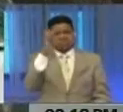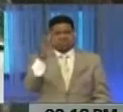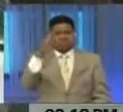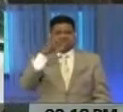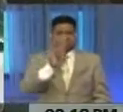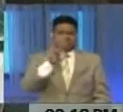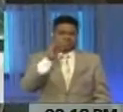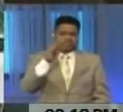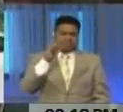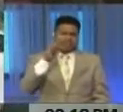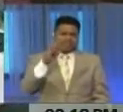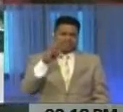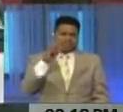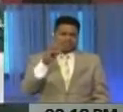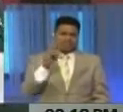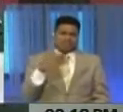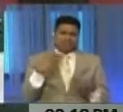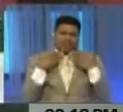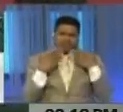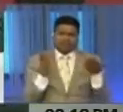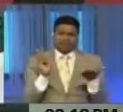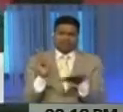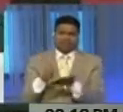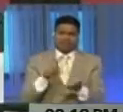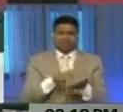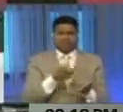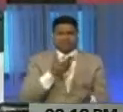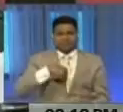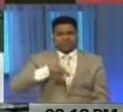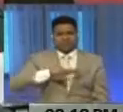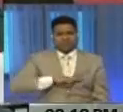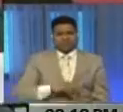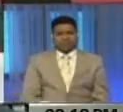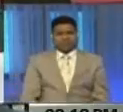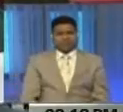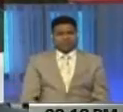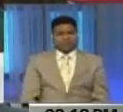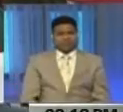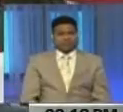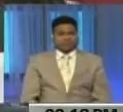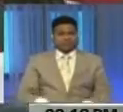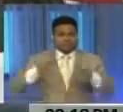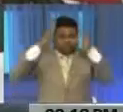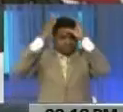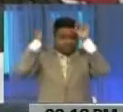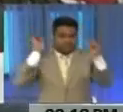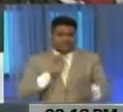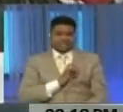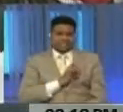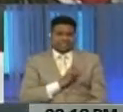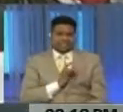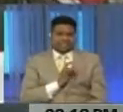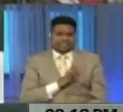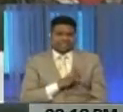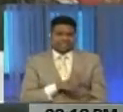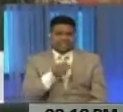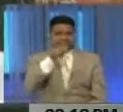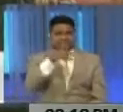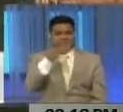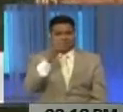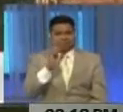estar entre nosotros. Al embajador de la República de Chile, Pedro Felipe Ramírez. Chile tiene